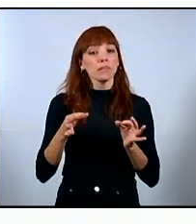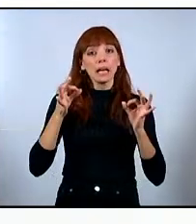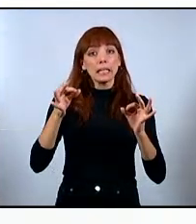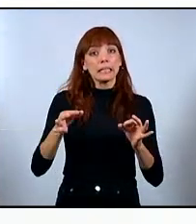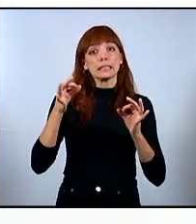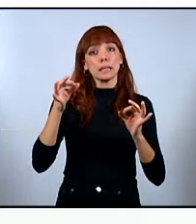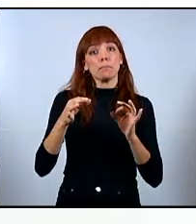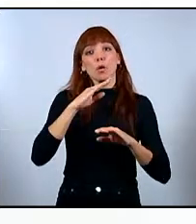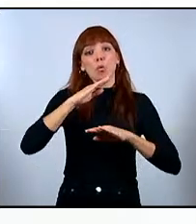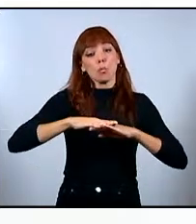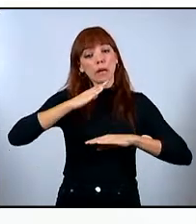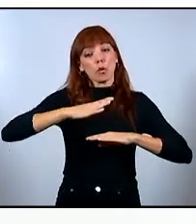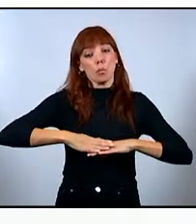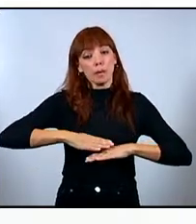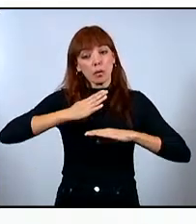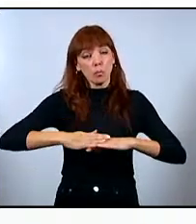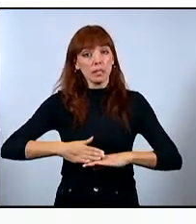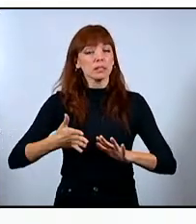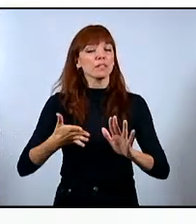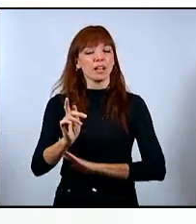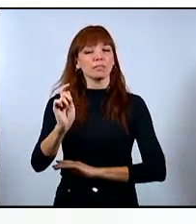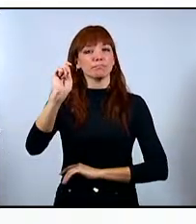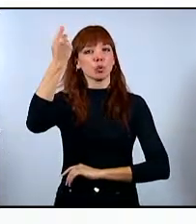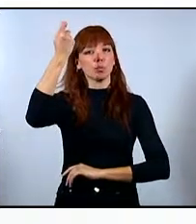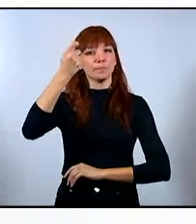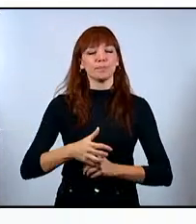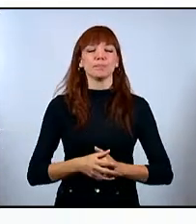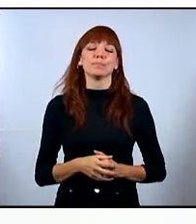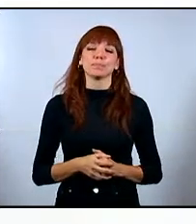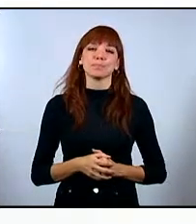él, pues estaremos acertando.